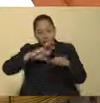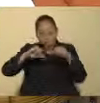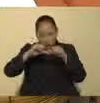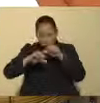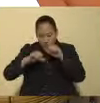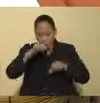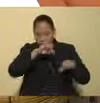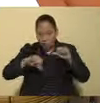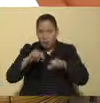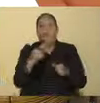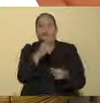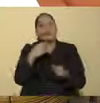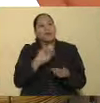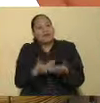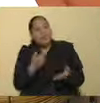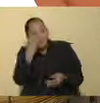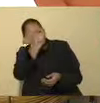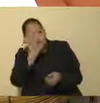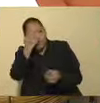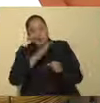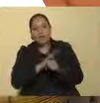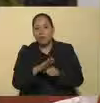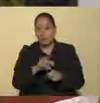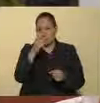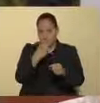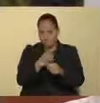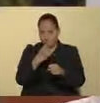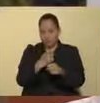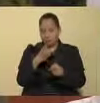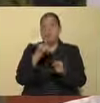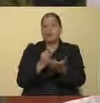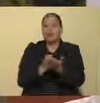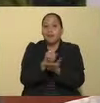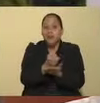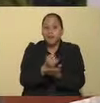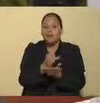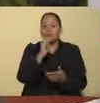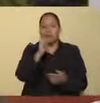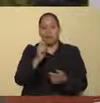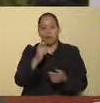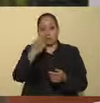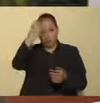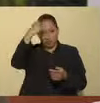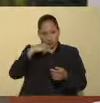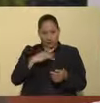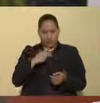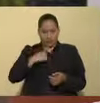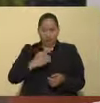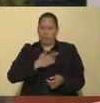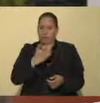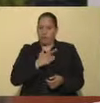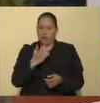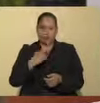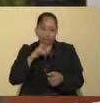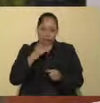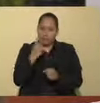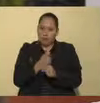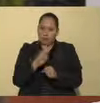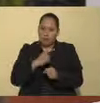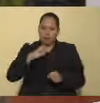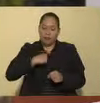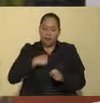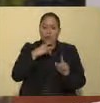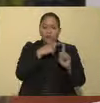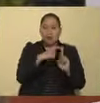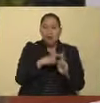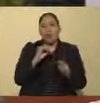fijar? ¿Qué tenemos que hacer, doctor? Primero, tomar una decisión que sea una decisión interna. Uh-huh. Ya quedamos las otras veces, que tiene que ser autoimagen, autoestima,